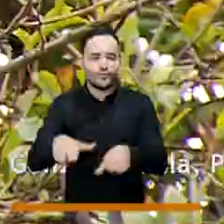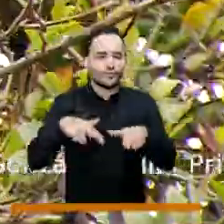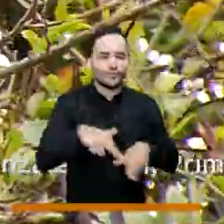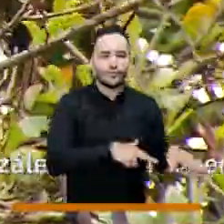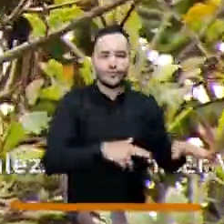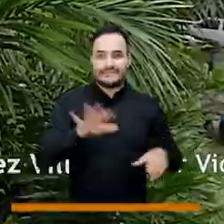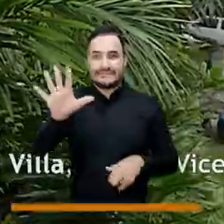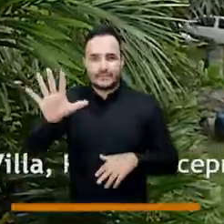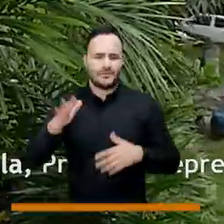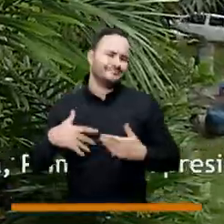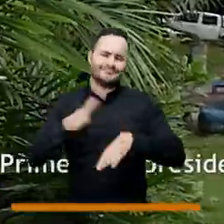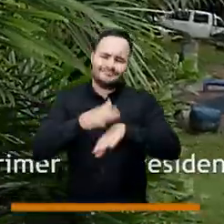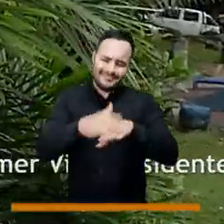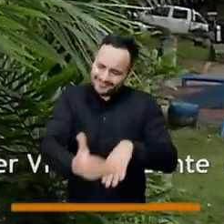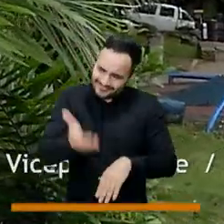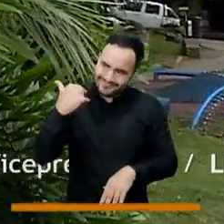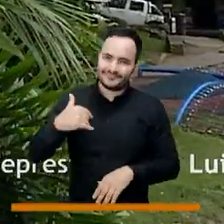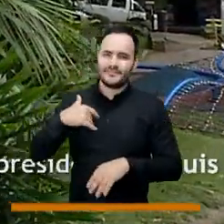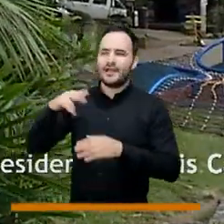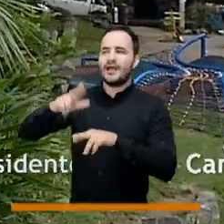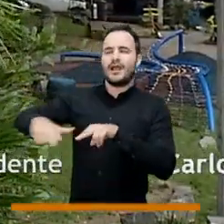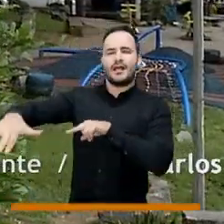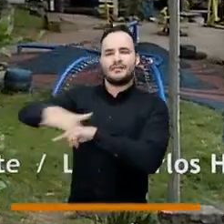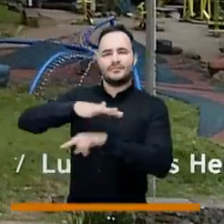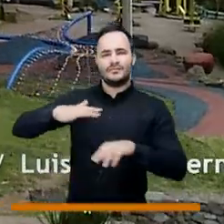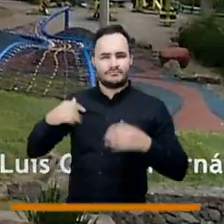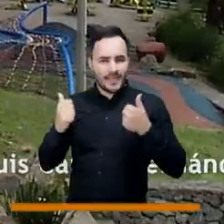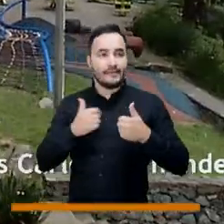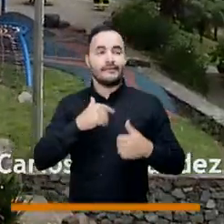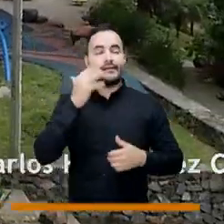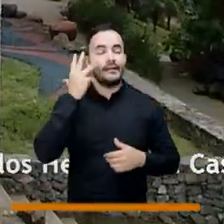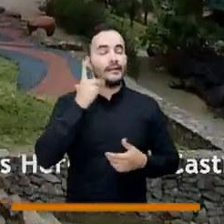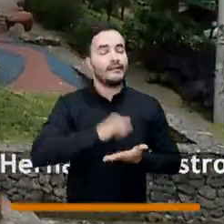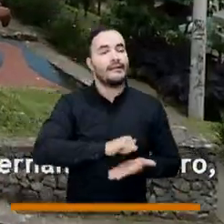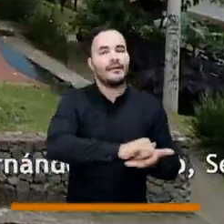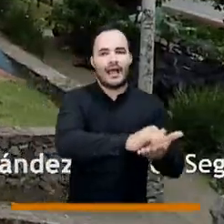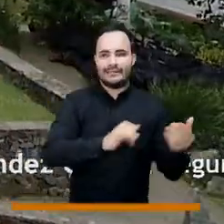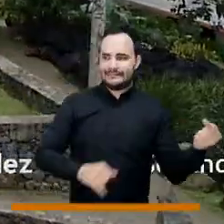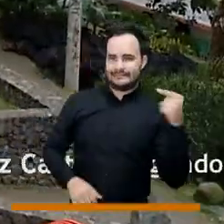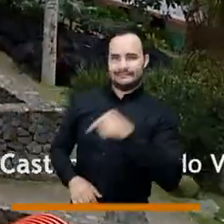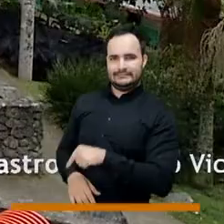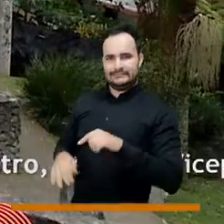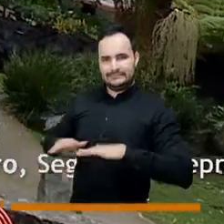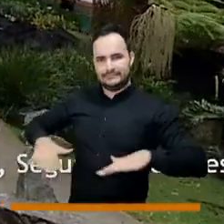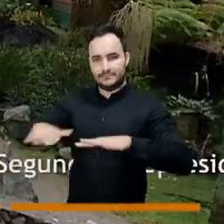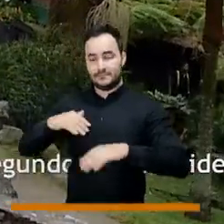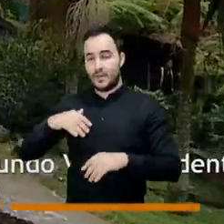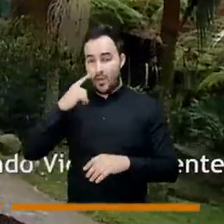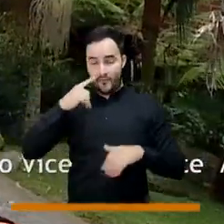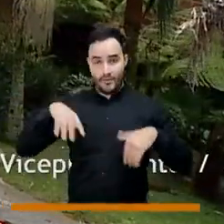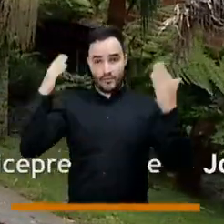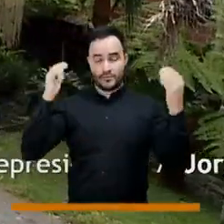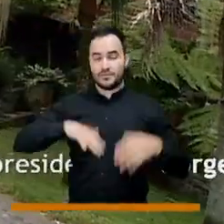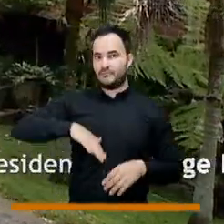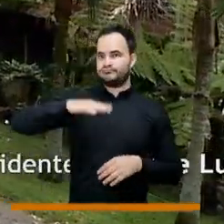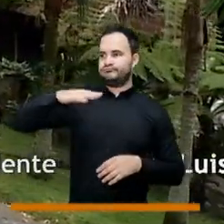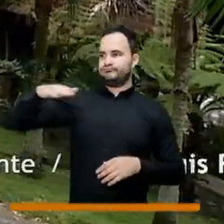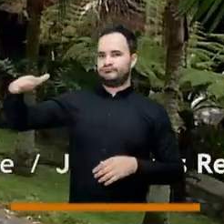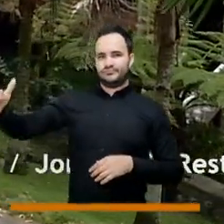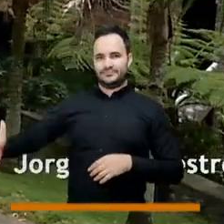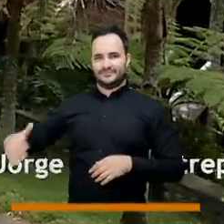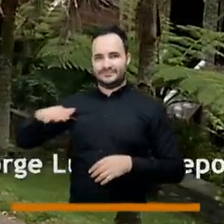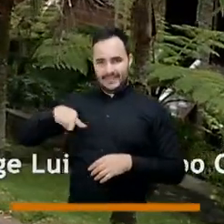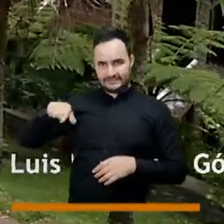quebradas, entonces es un plan muy chévere para venir a disfrutar de la naturaleza, salir de la monotonía. Tenemos la